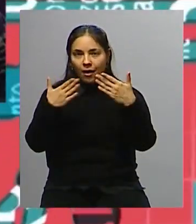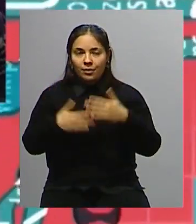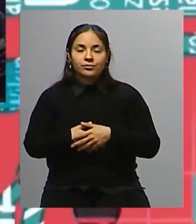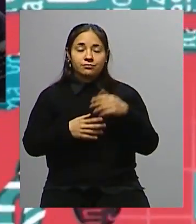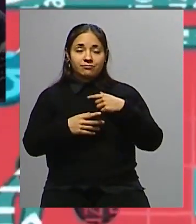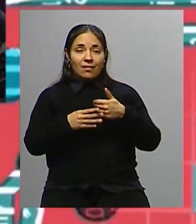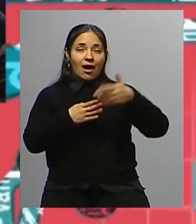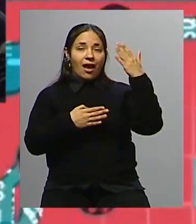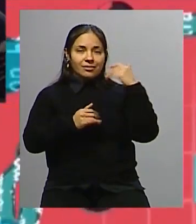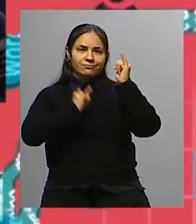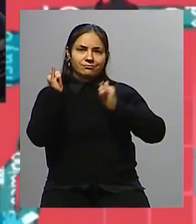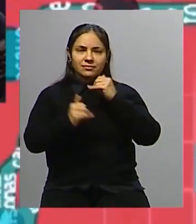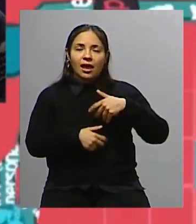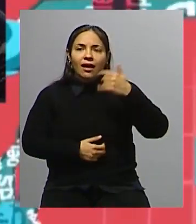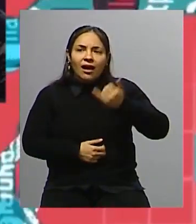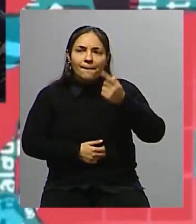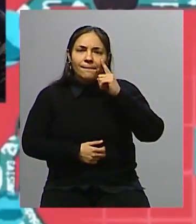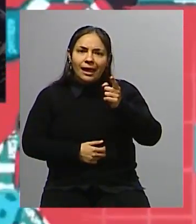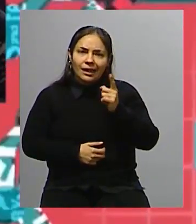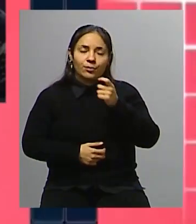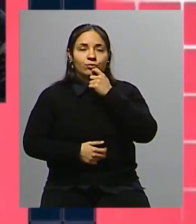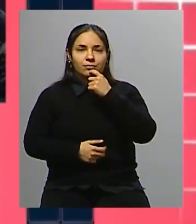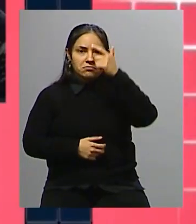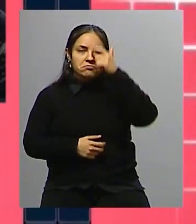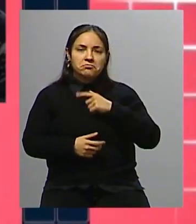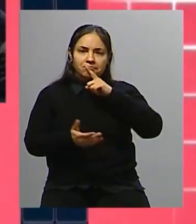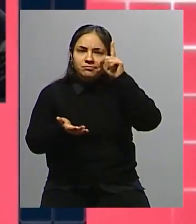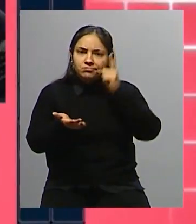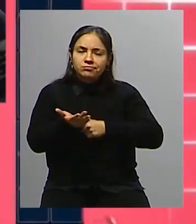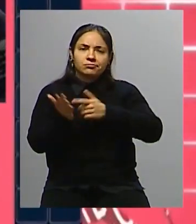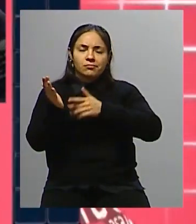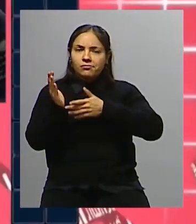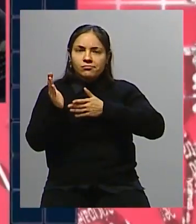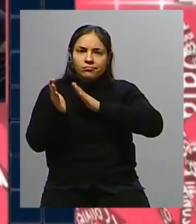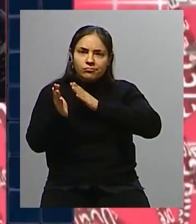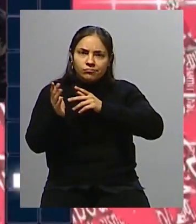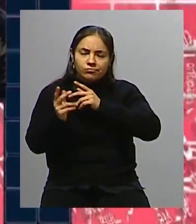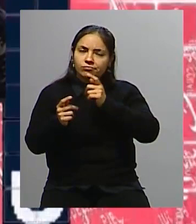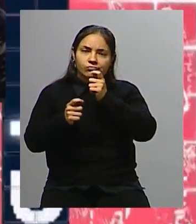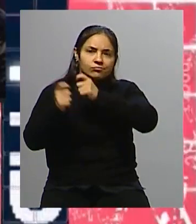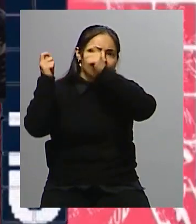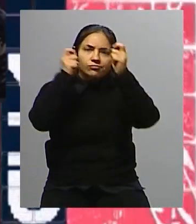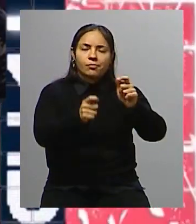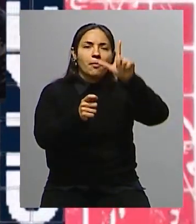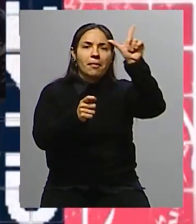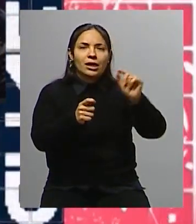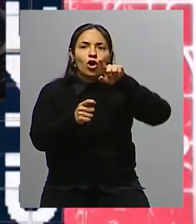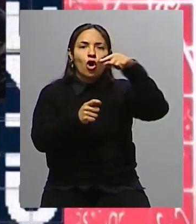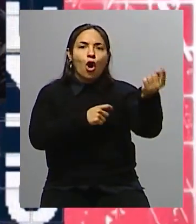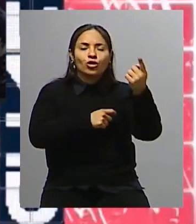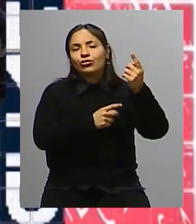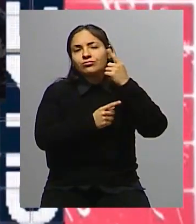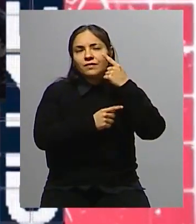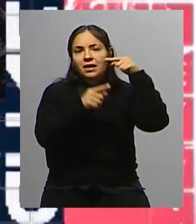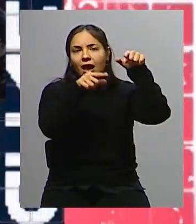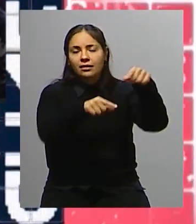muy elevados, ¿no? Cuando se decide migrar, cuando uno busca nuevos horizontes y no está preparado para eso, lo